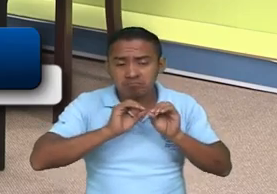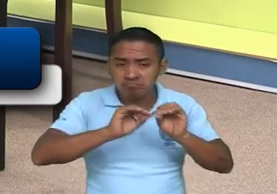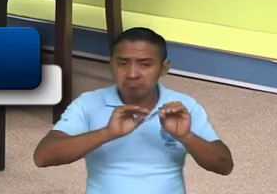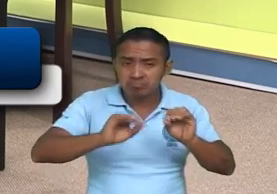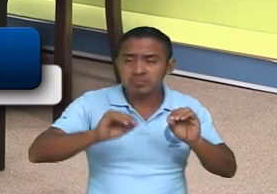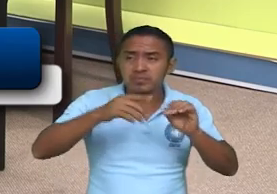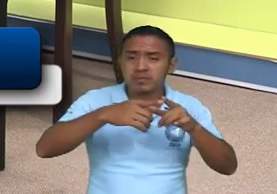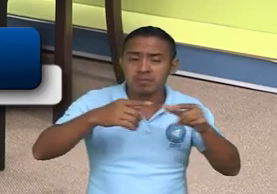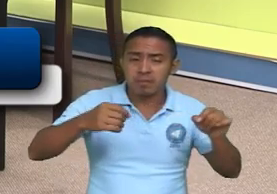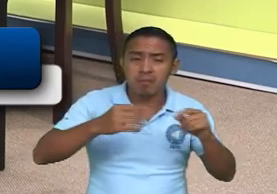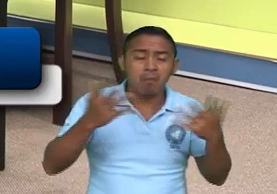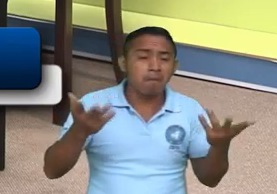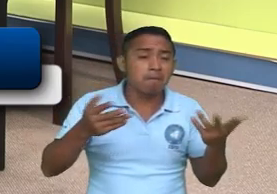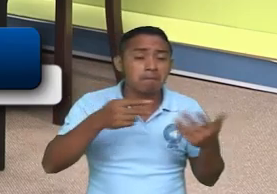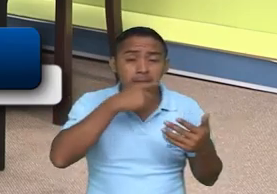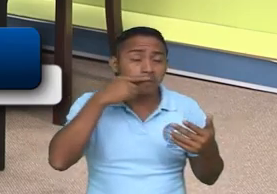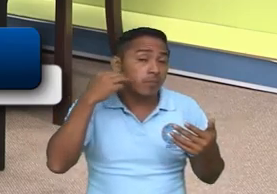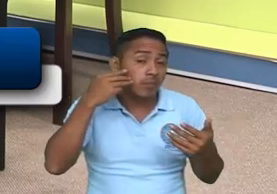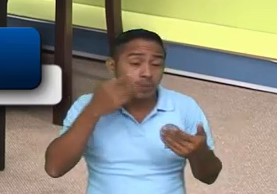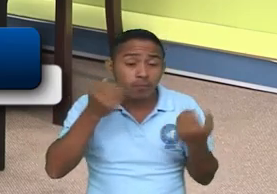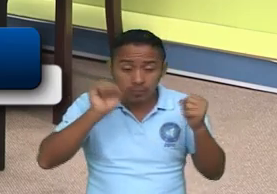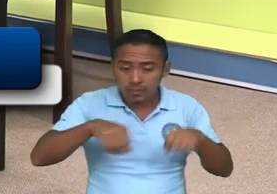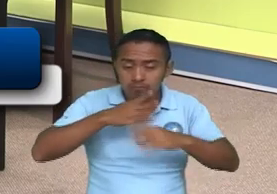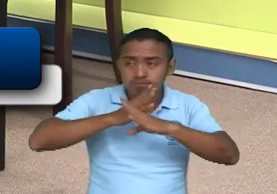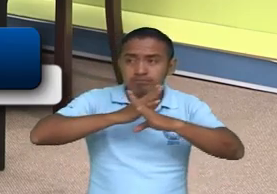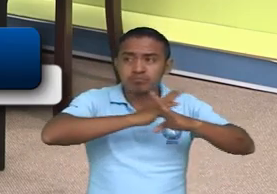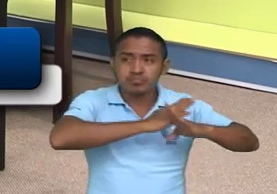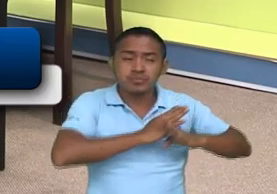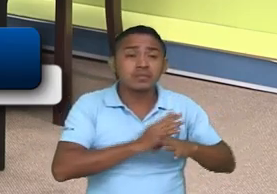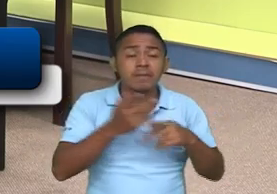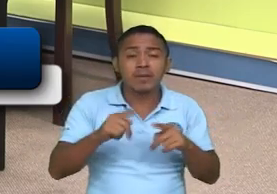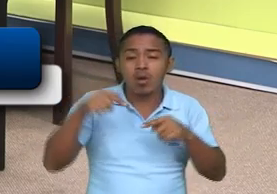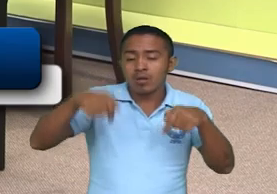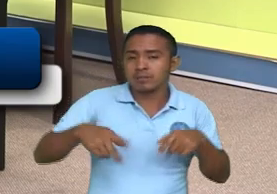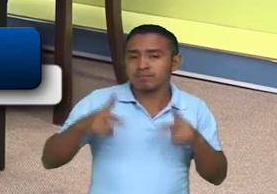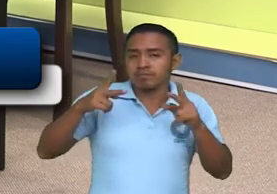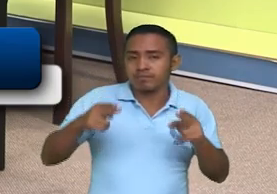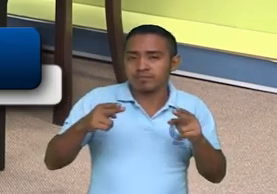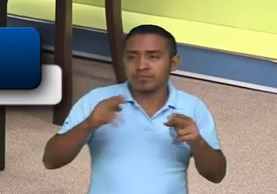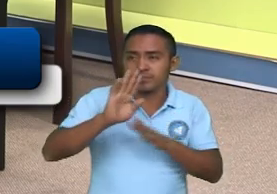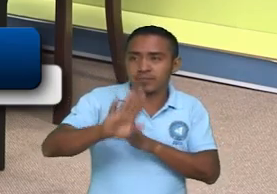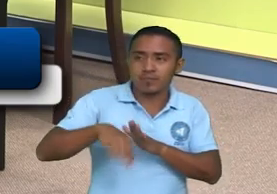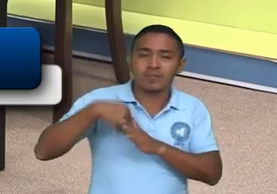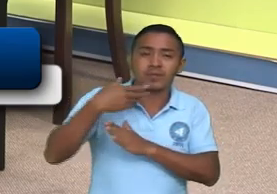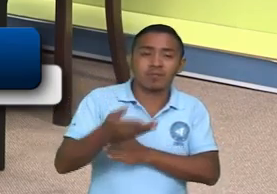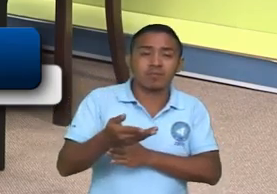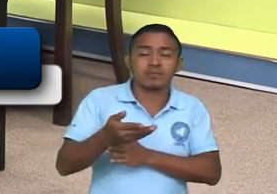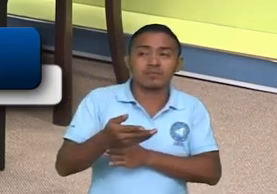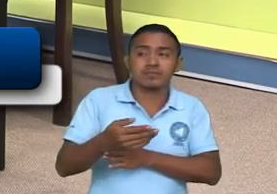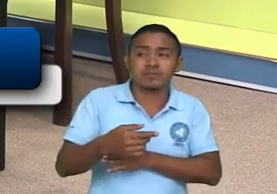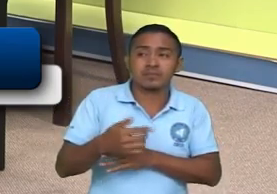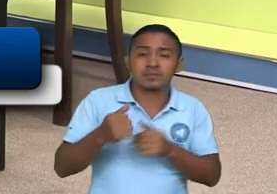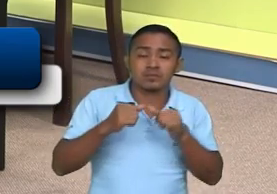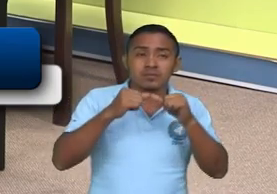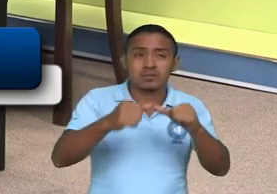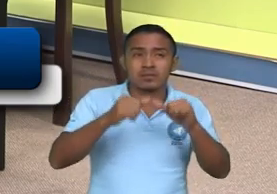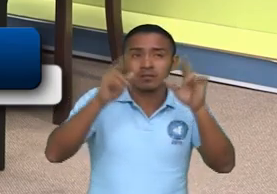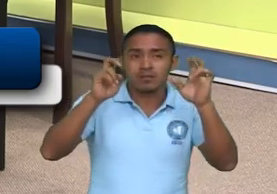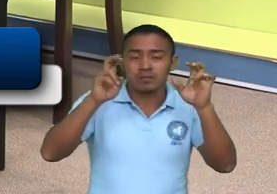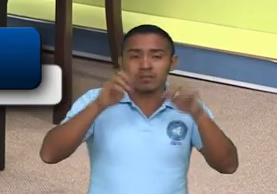de lactante a través de la prevención y de la consejería. La información es importante, ¿no? Me gustaría que habláramos un poco sobre